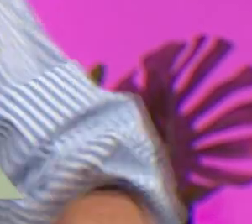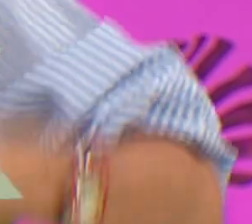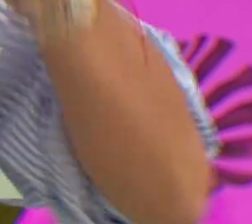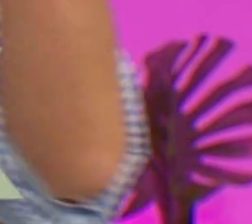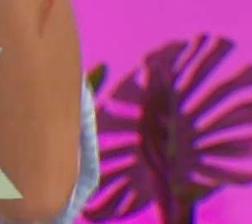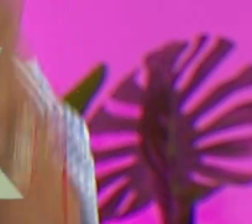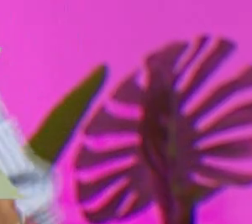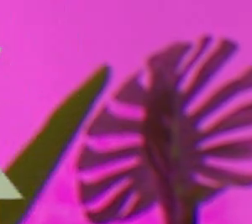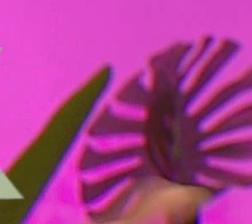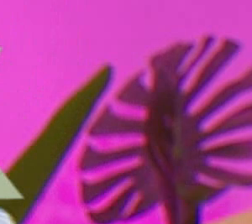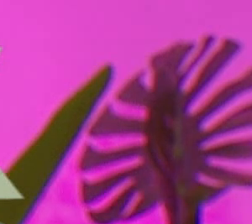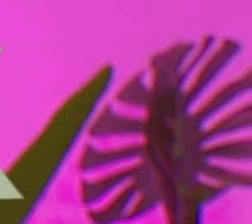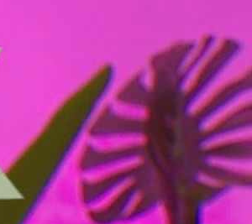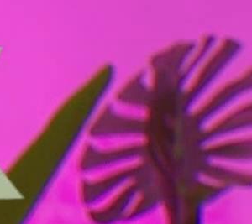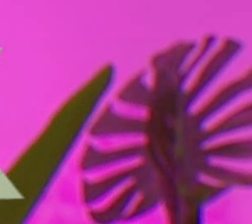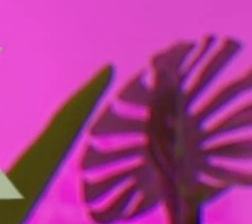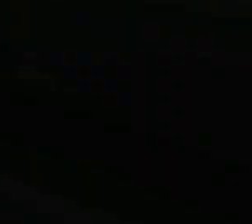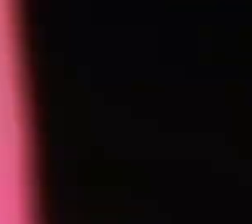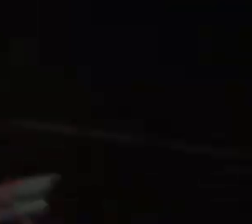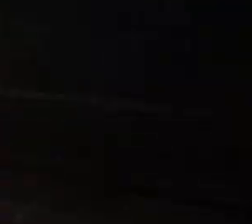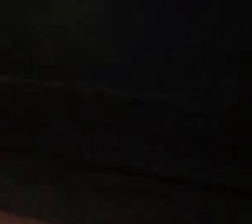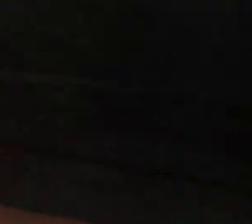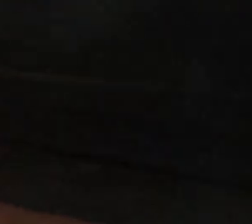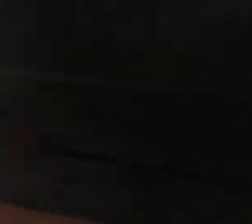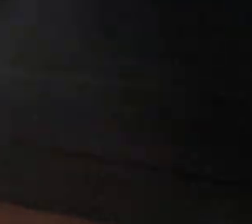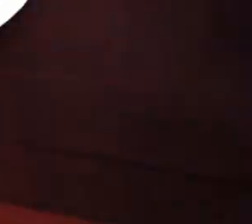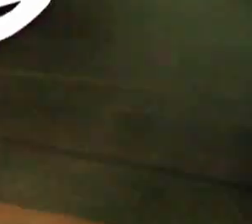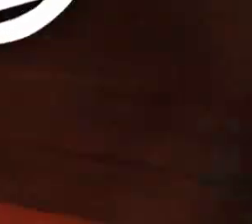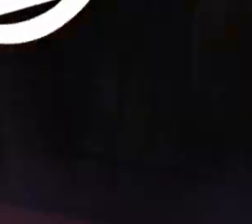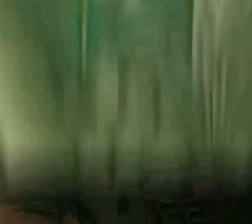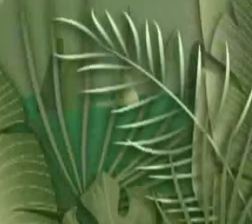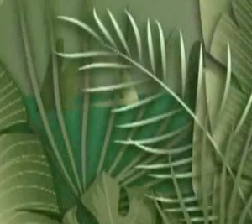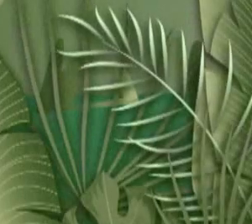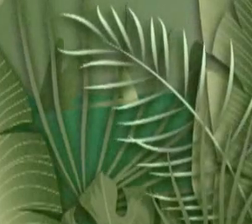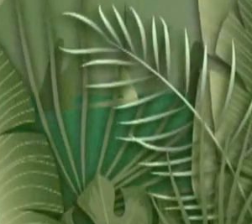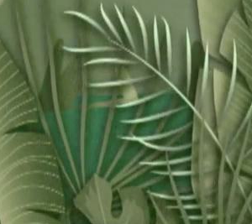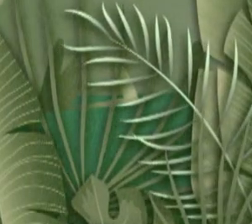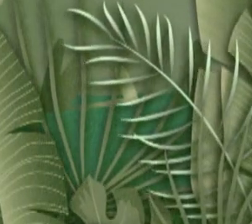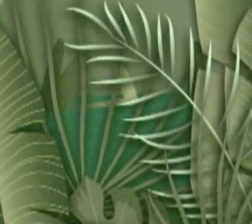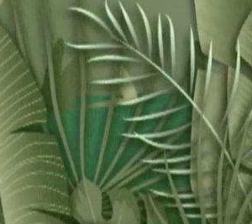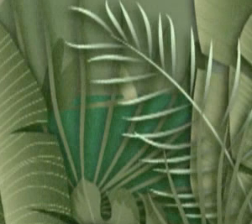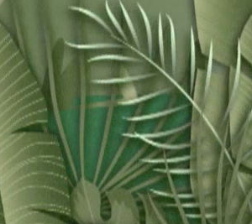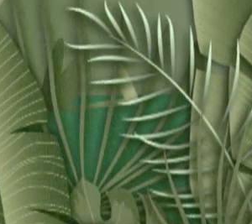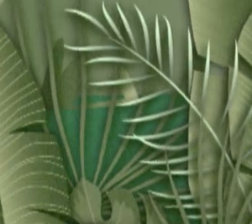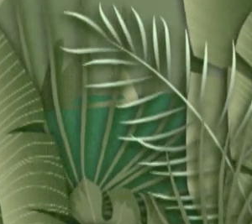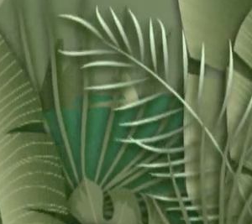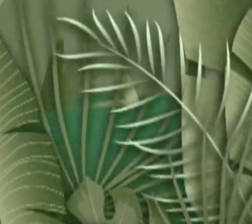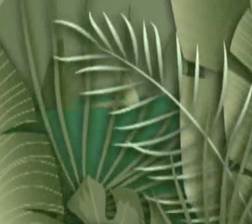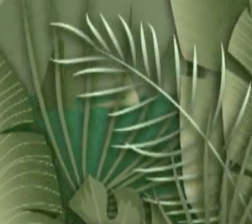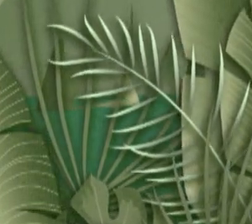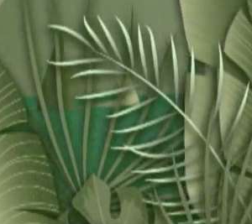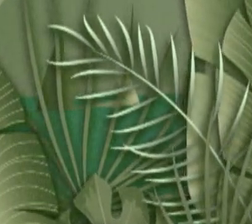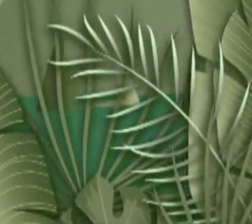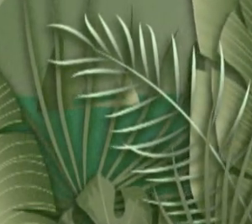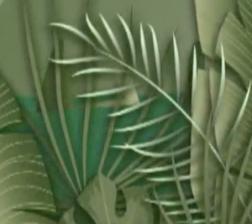los perros, doy los gatos, todo, y después no los dan? Amores Perros, con Karen Reijard. Sábado a las 13.